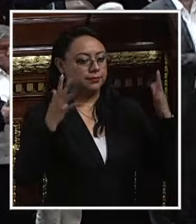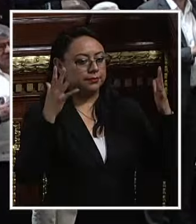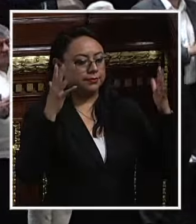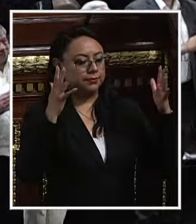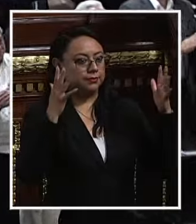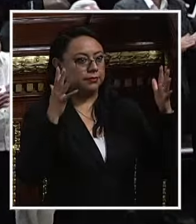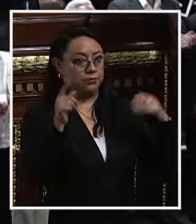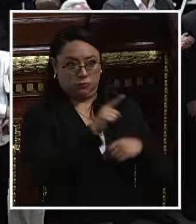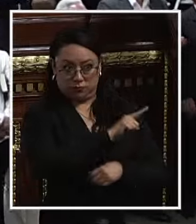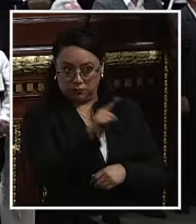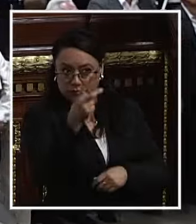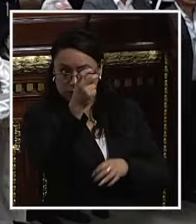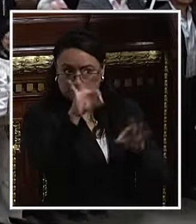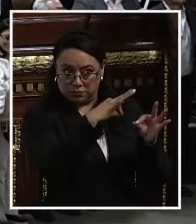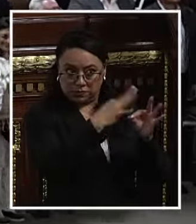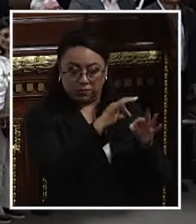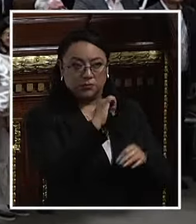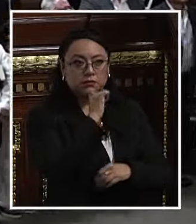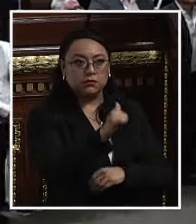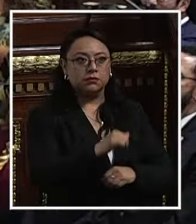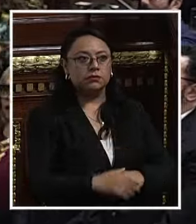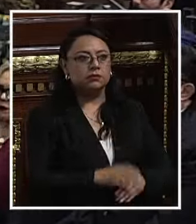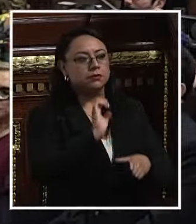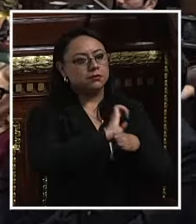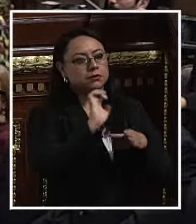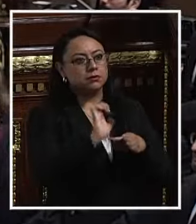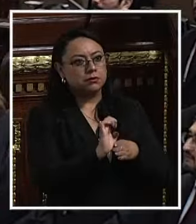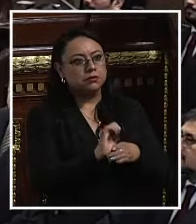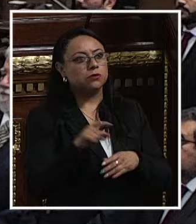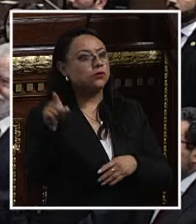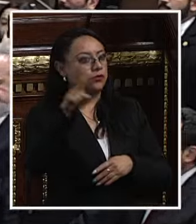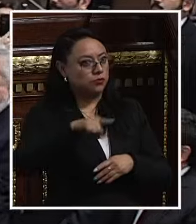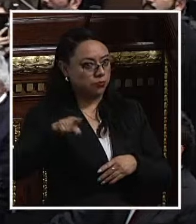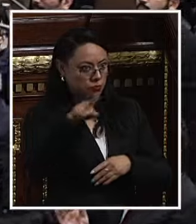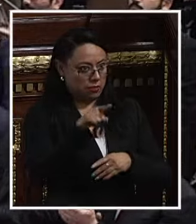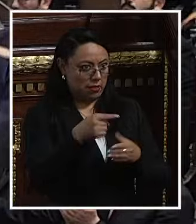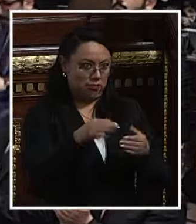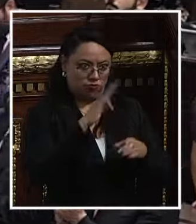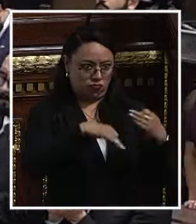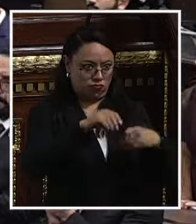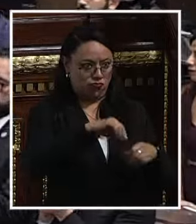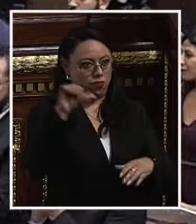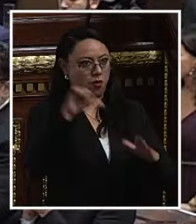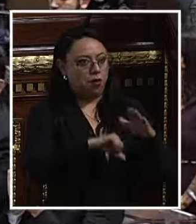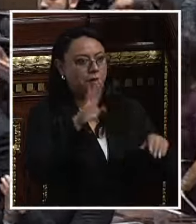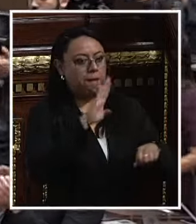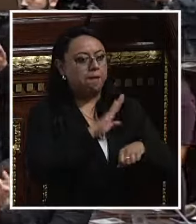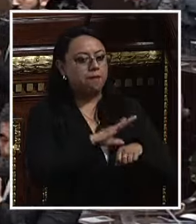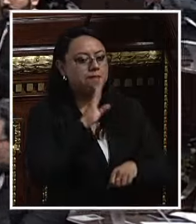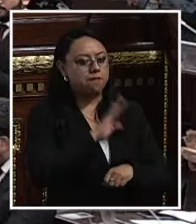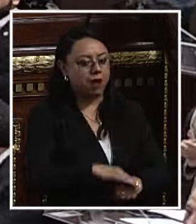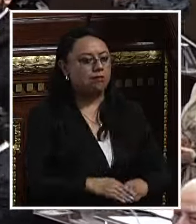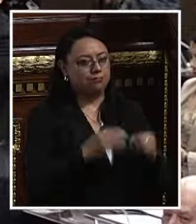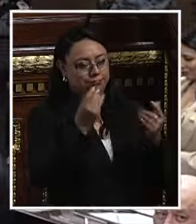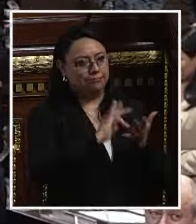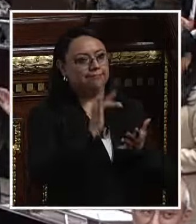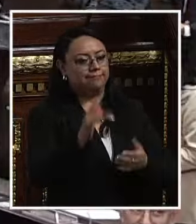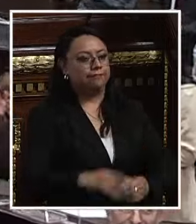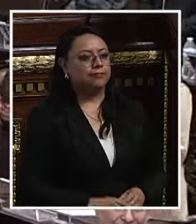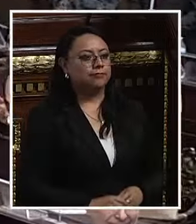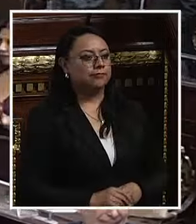Si no lo hacen así, que el pueblo se los demande. Muchas gracias.